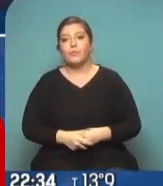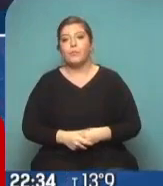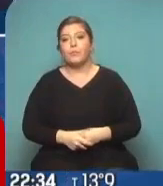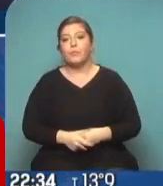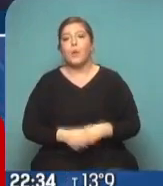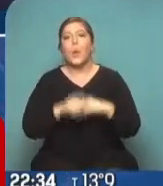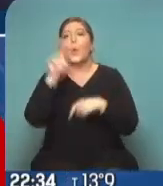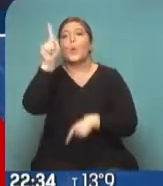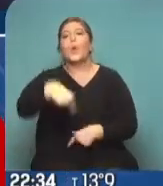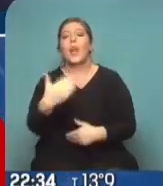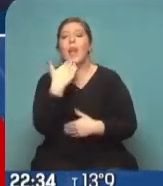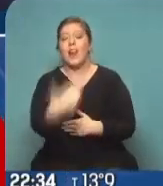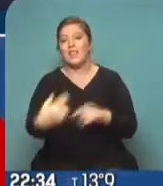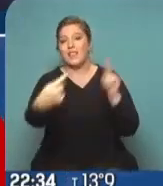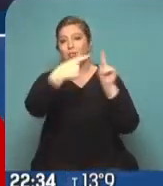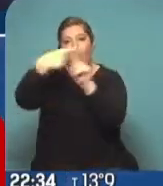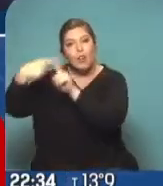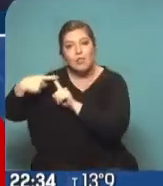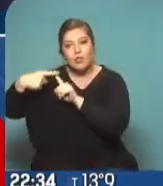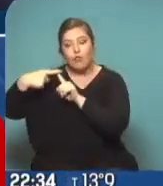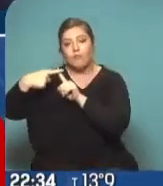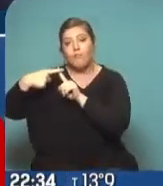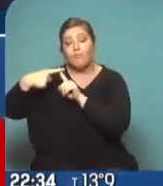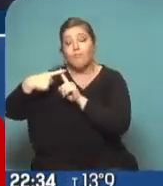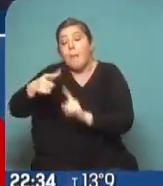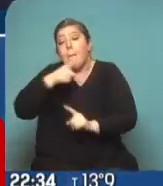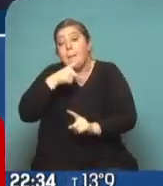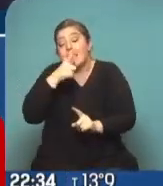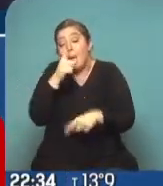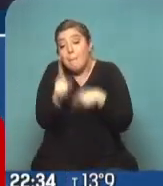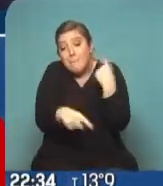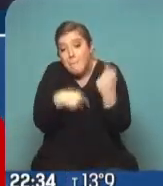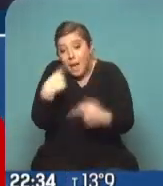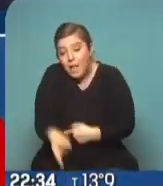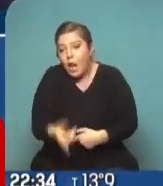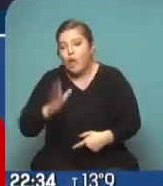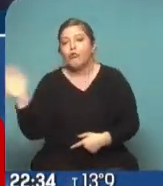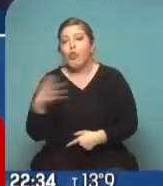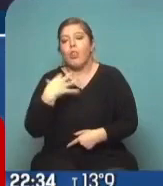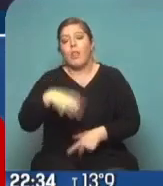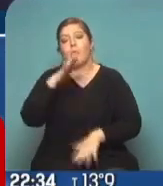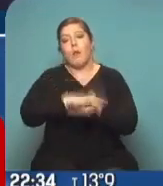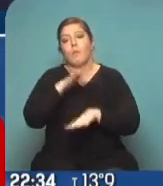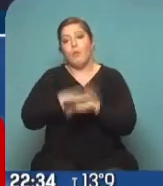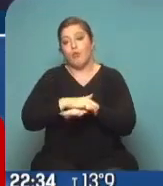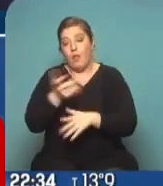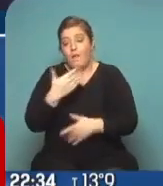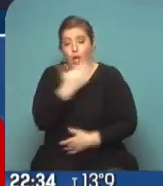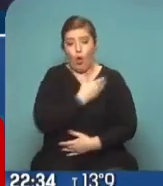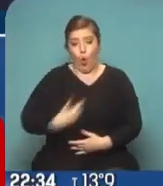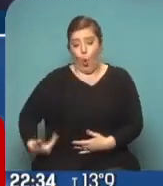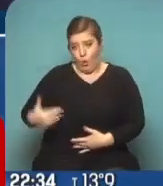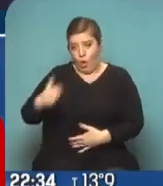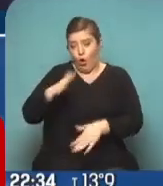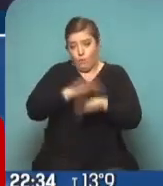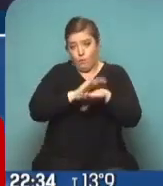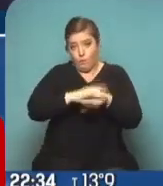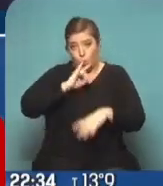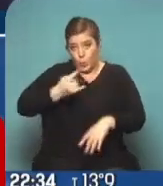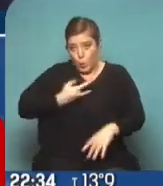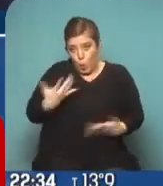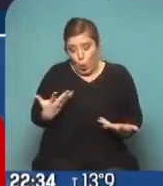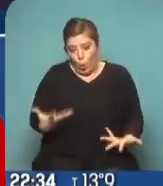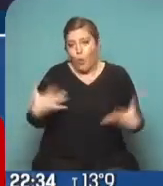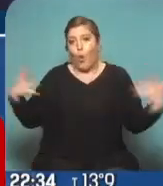esa relación. Bueno, creo que a partir de mañana todos tenemos que ser responsables de eso. El gobierno va a hacer su parte, yo personalmente y el